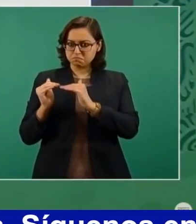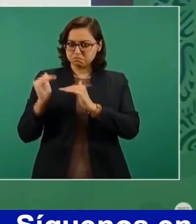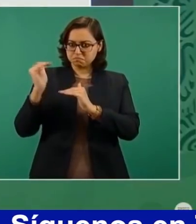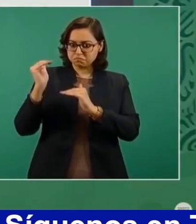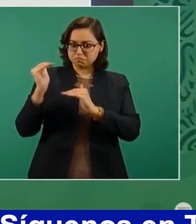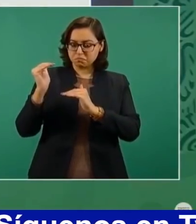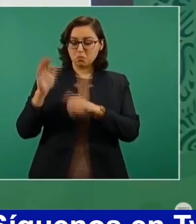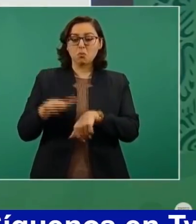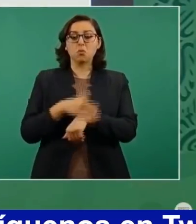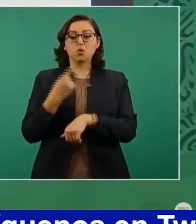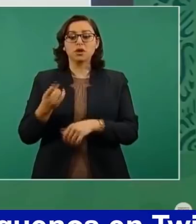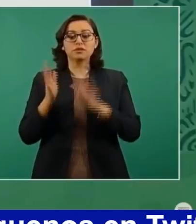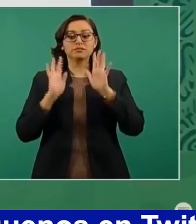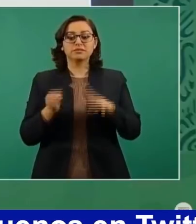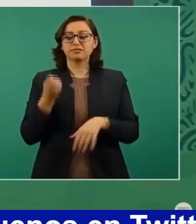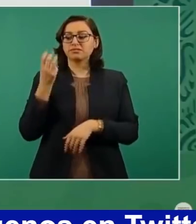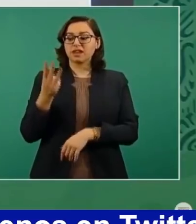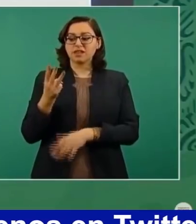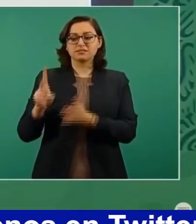3 aumentos al salario,